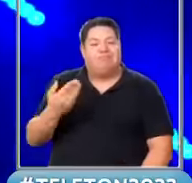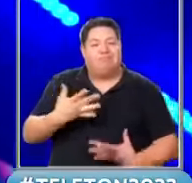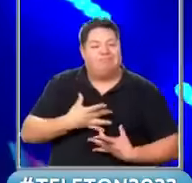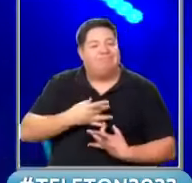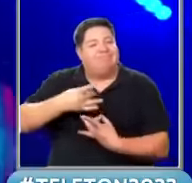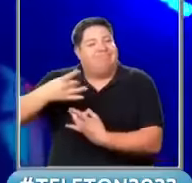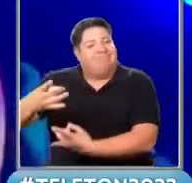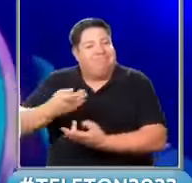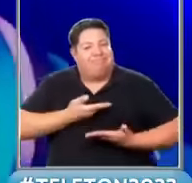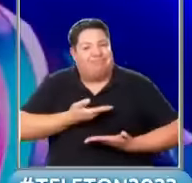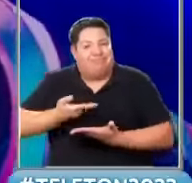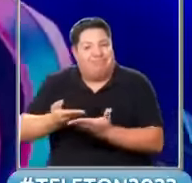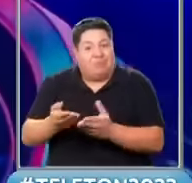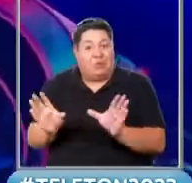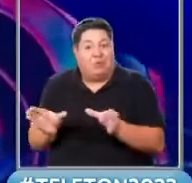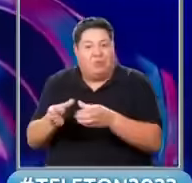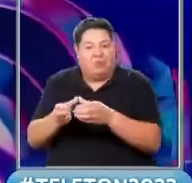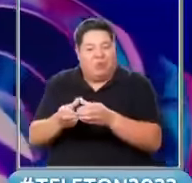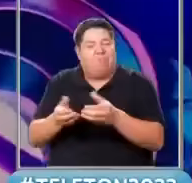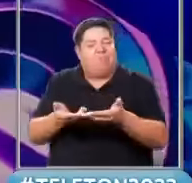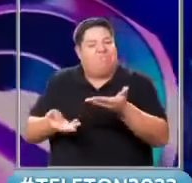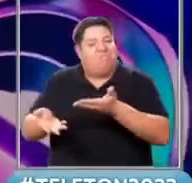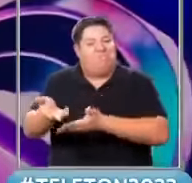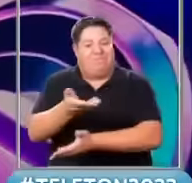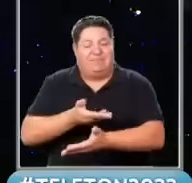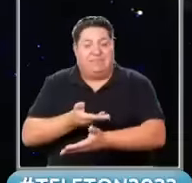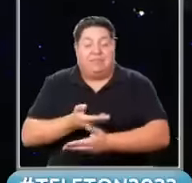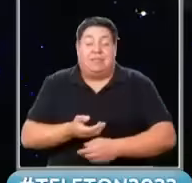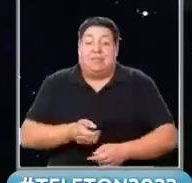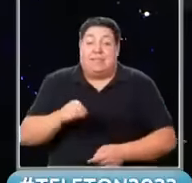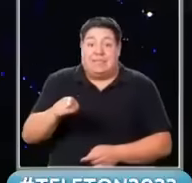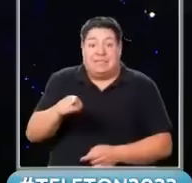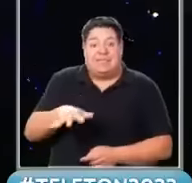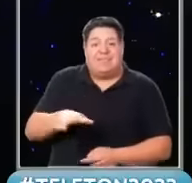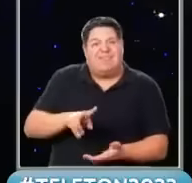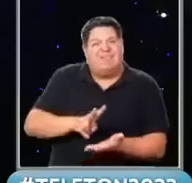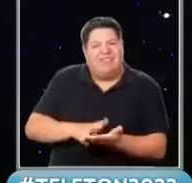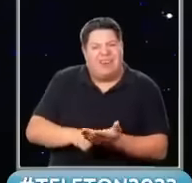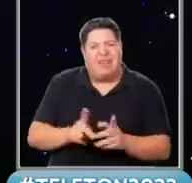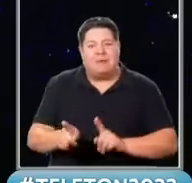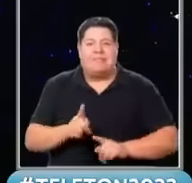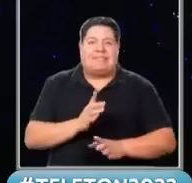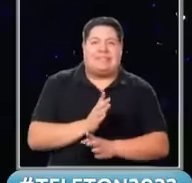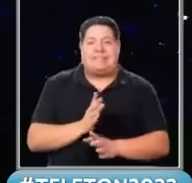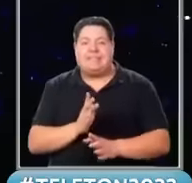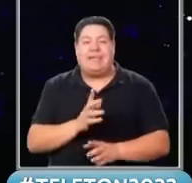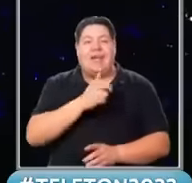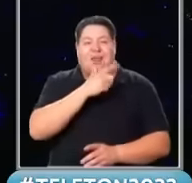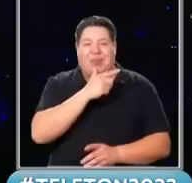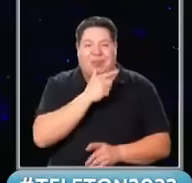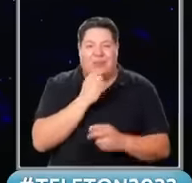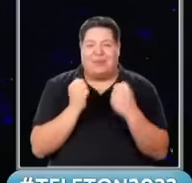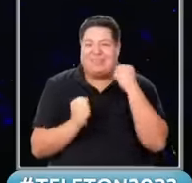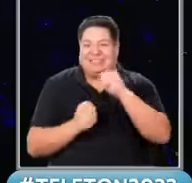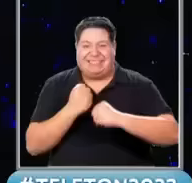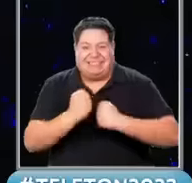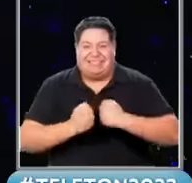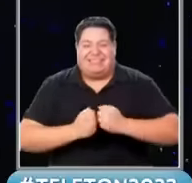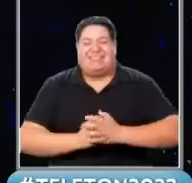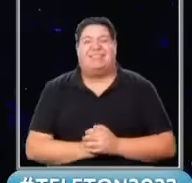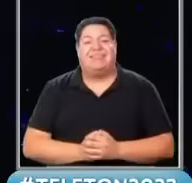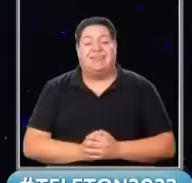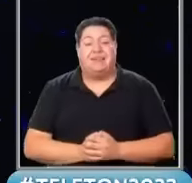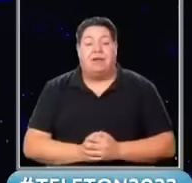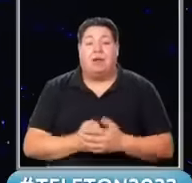a formar parte de su primer equipo. La verdad que teníamos más dudas y gran incertidumbre.